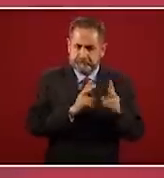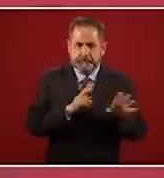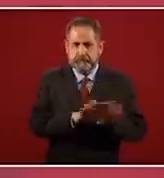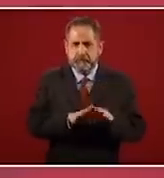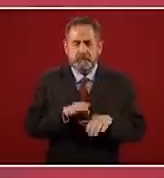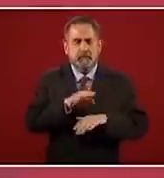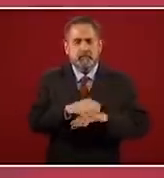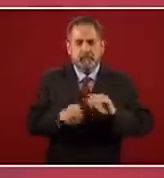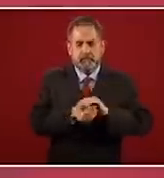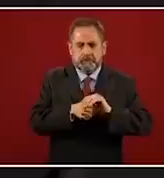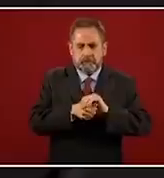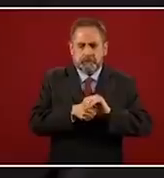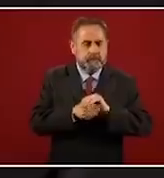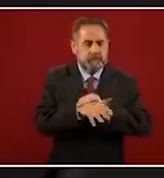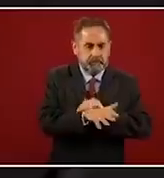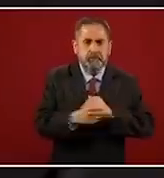Ayotzinapa.